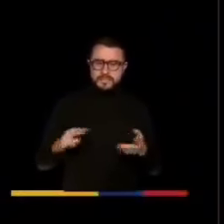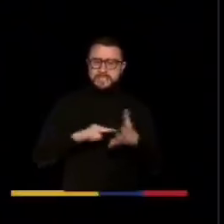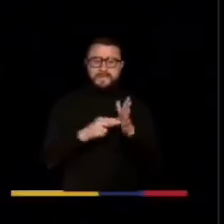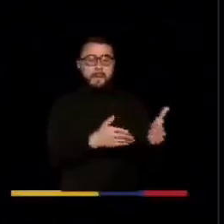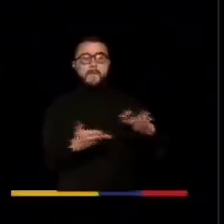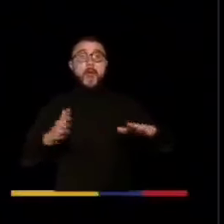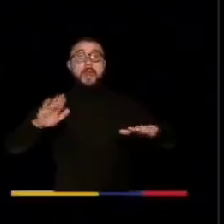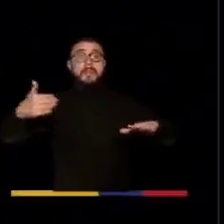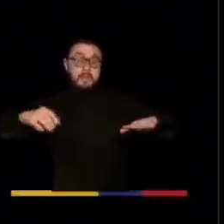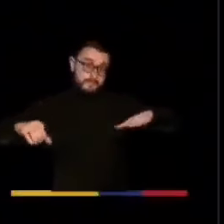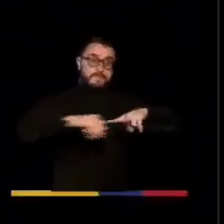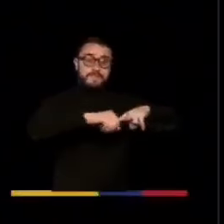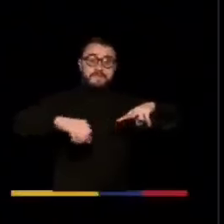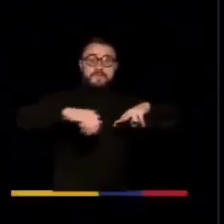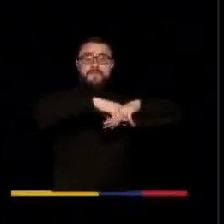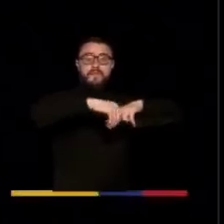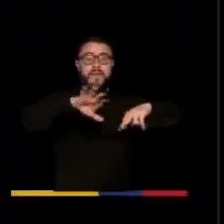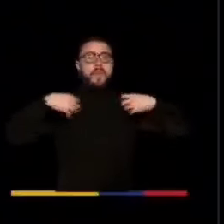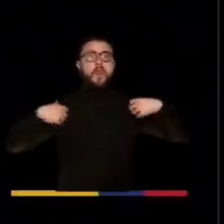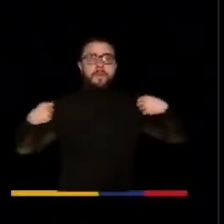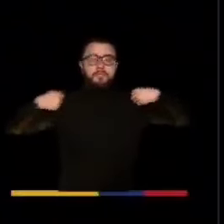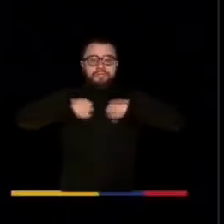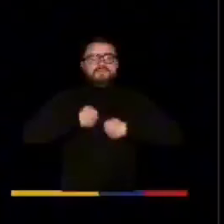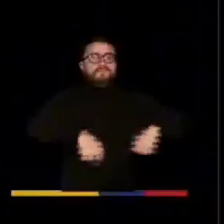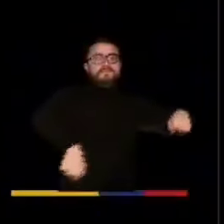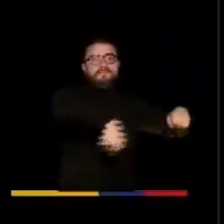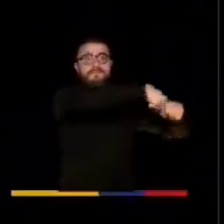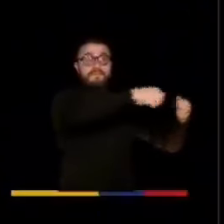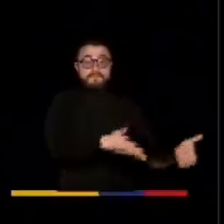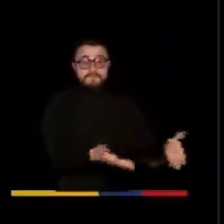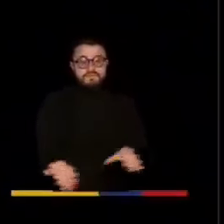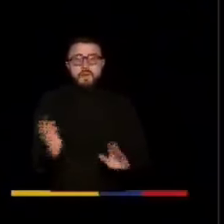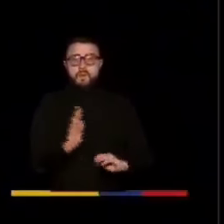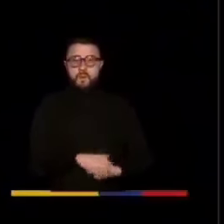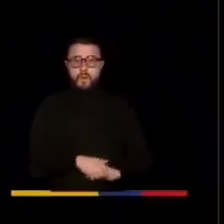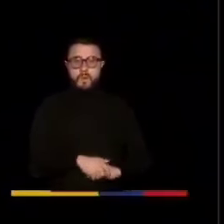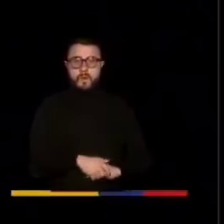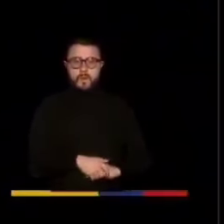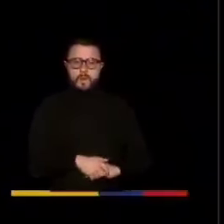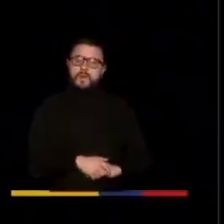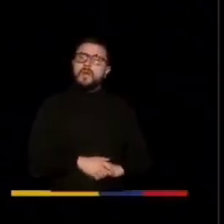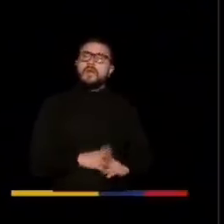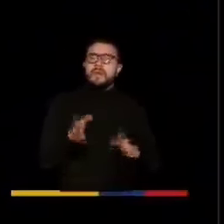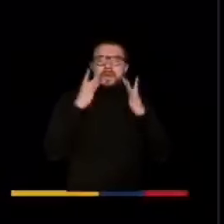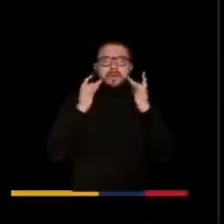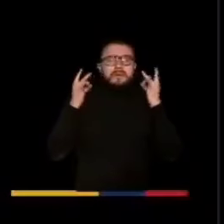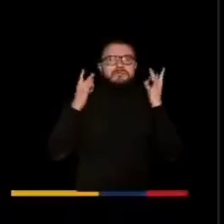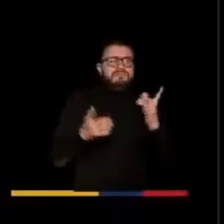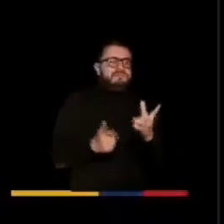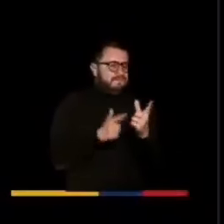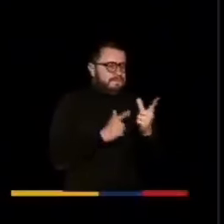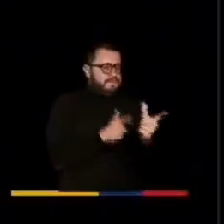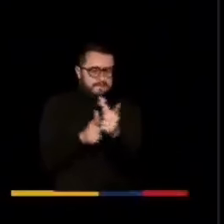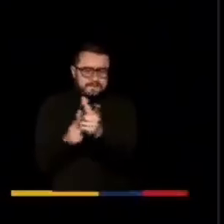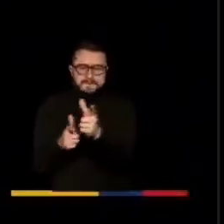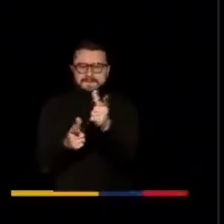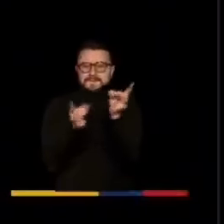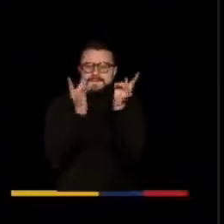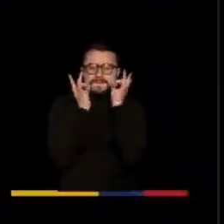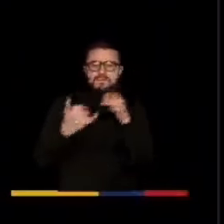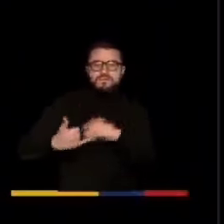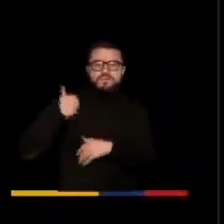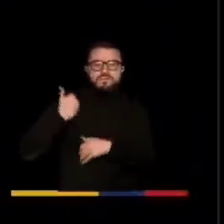muerto y esos uniformes después de muerto, y que lo único que había era una inmensa orgía de fusilamientos con nuestra